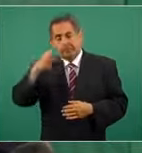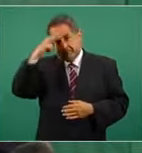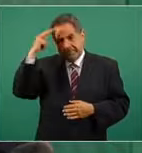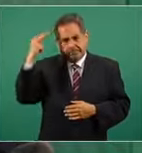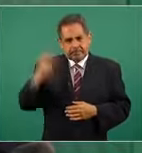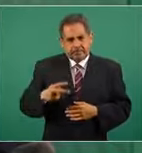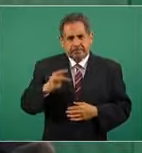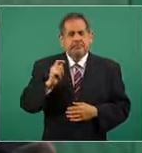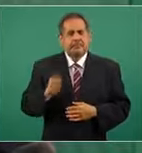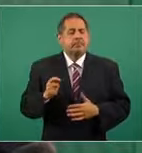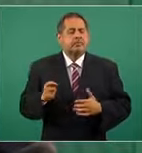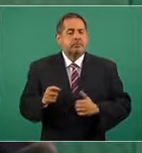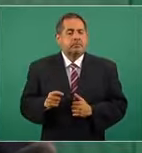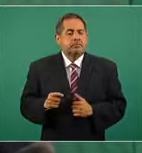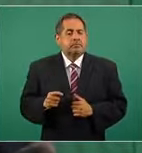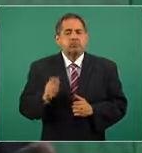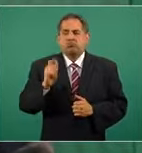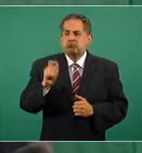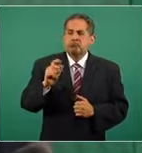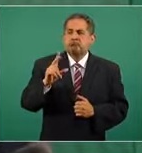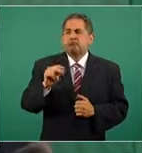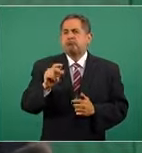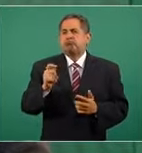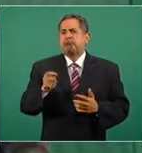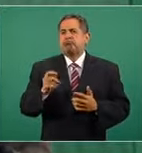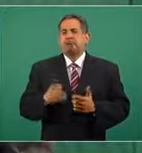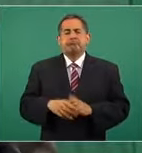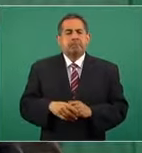México no